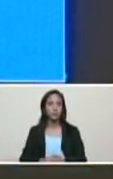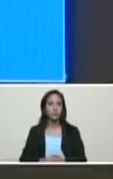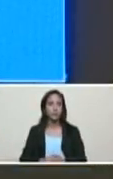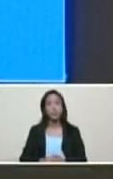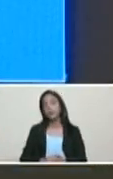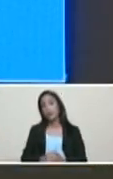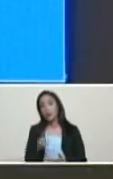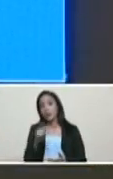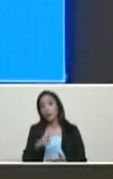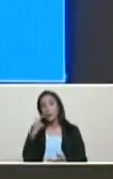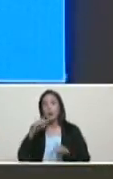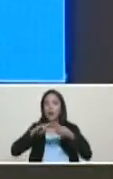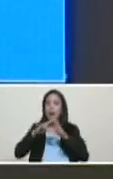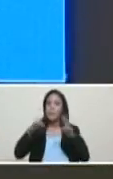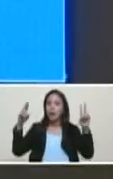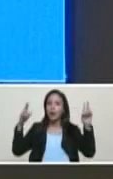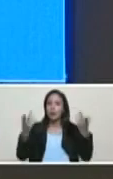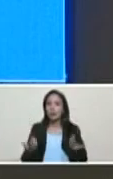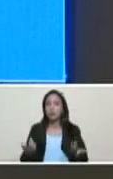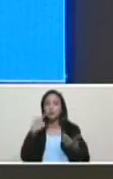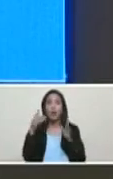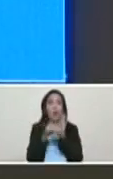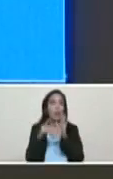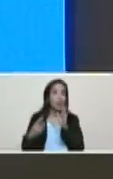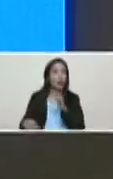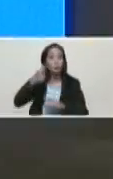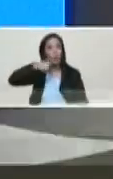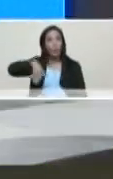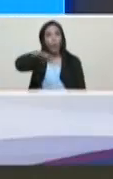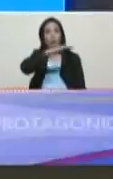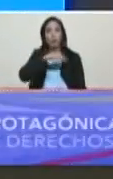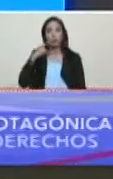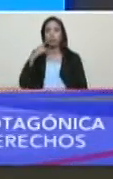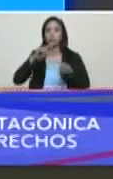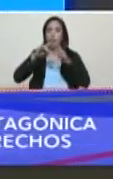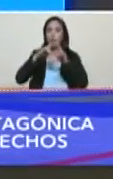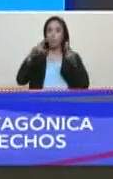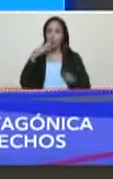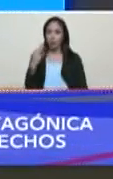Tenemos que cuidar la paz a la que tiene derecho nuestro pueblo.